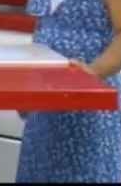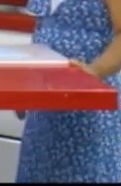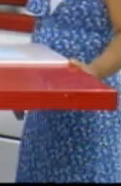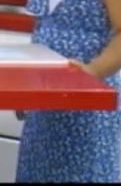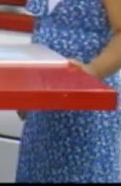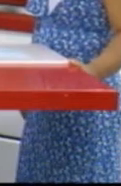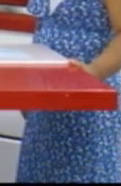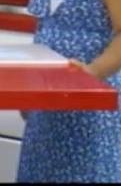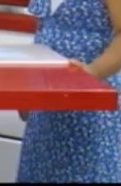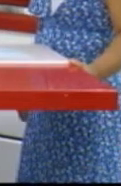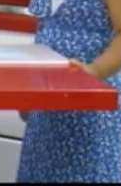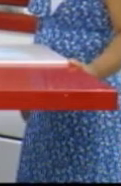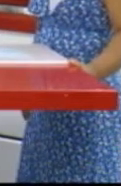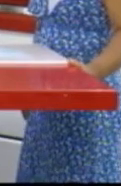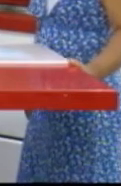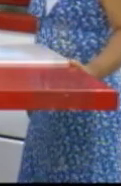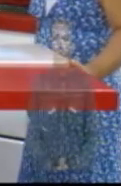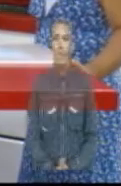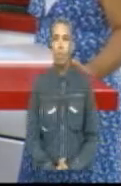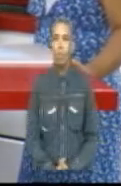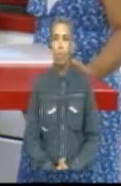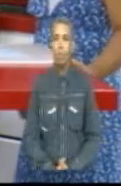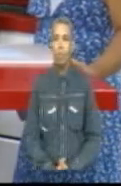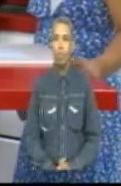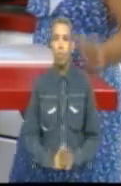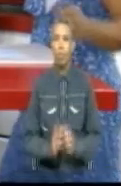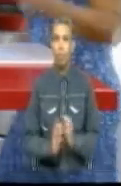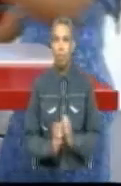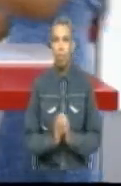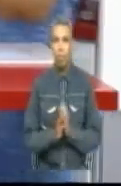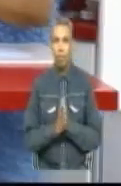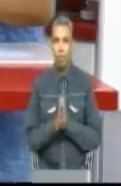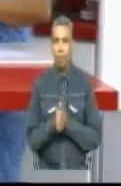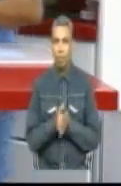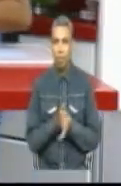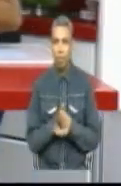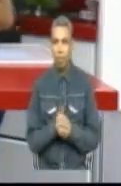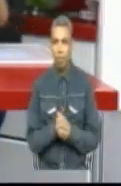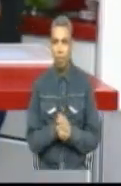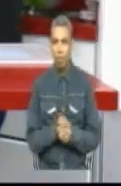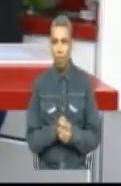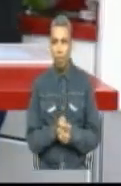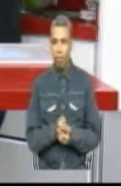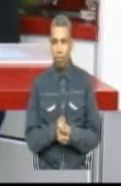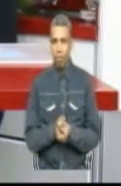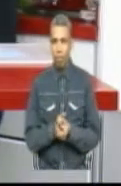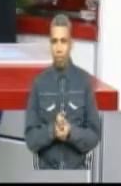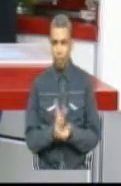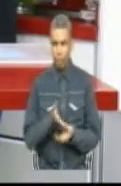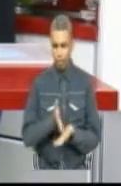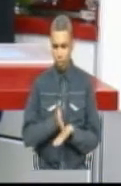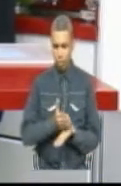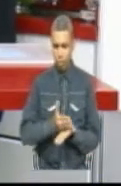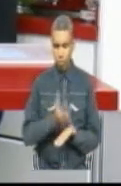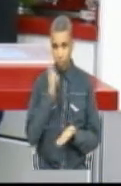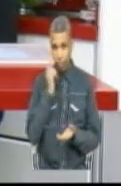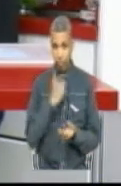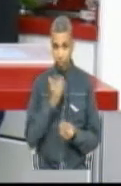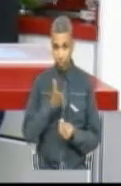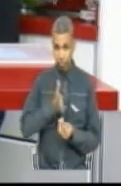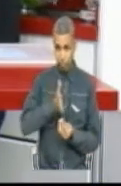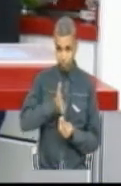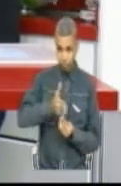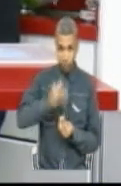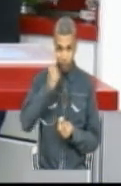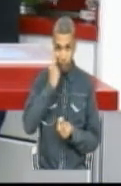mientras pasa si cortando picando no sé cómo decirlo que es la sorpresa regada - cebolla o que quisiera que fuéramos hablando con los